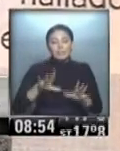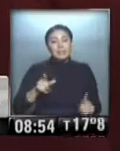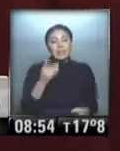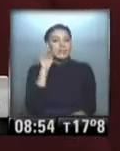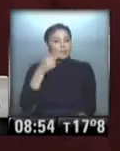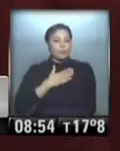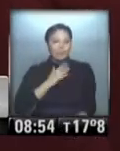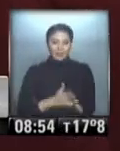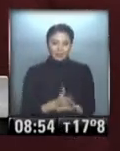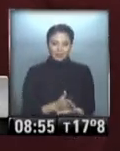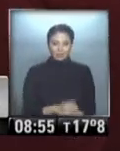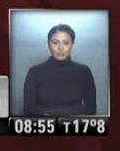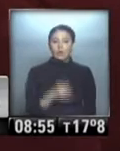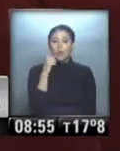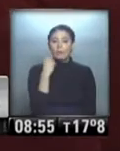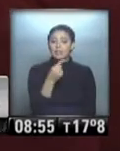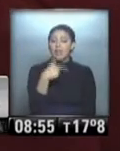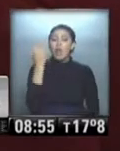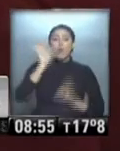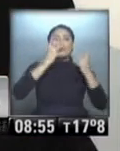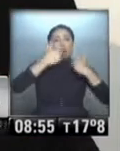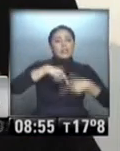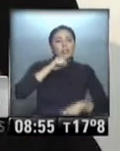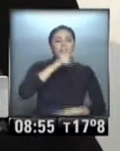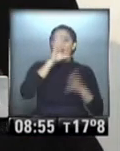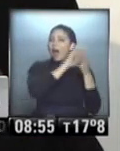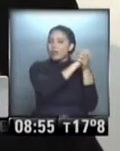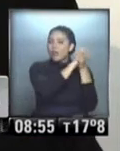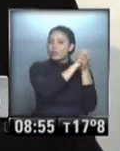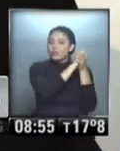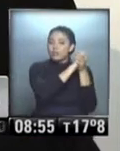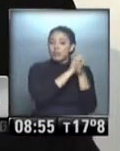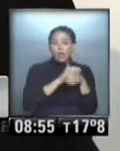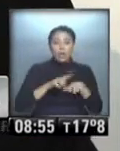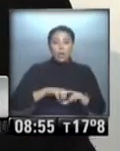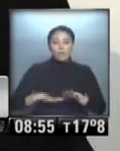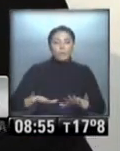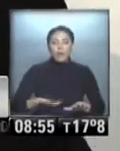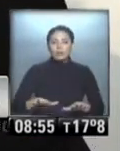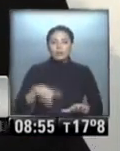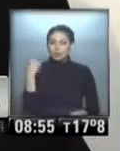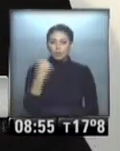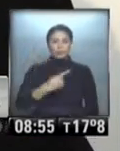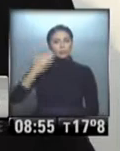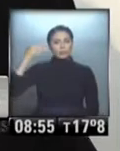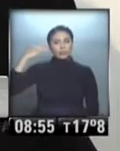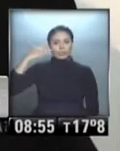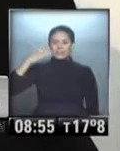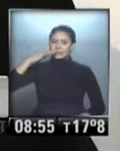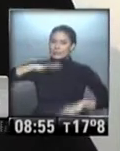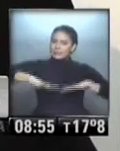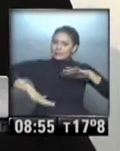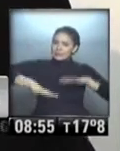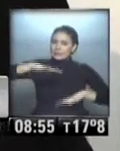nuestros derechos también. El proyecto democrático de Alfonsín, en un momento que nosotros veníamos de un péndulo